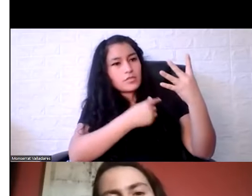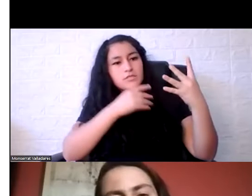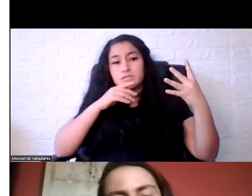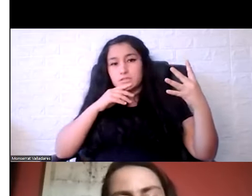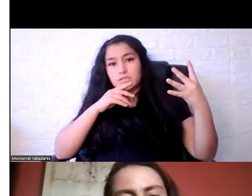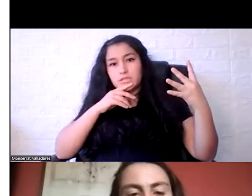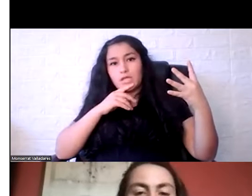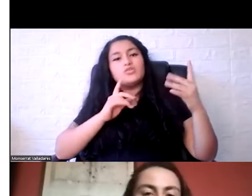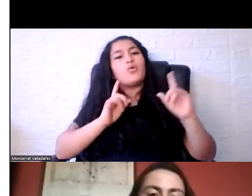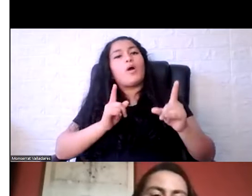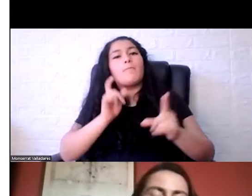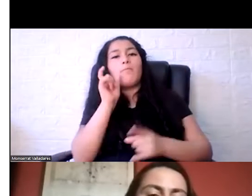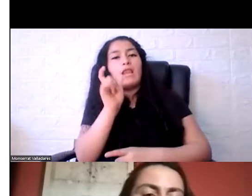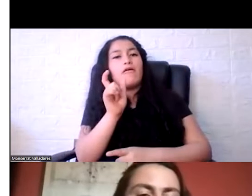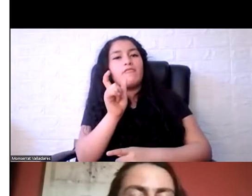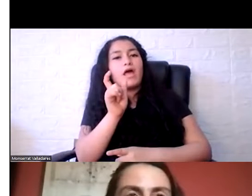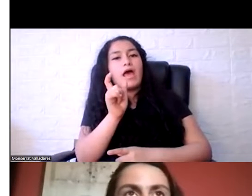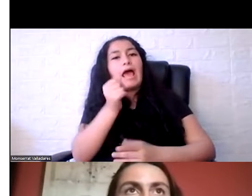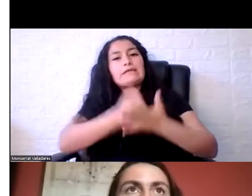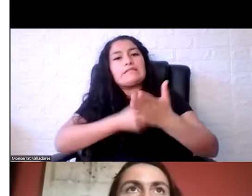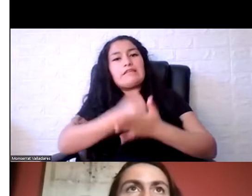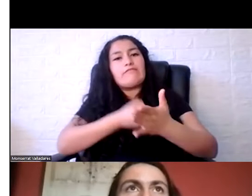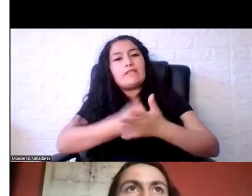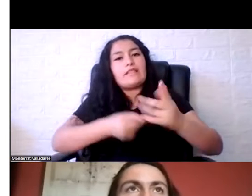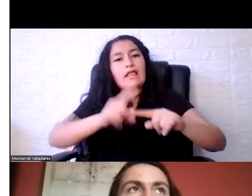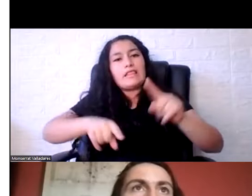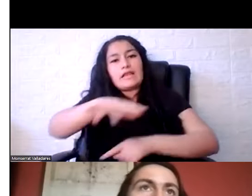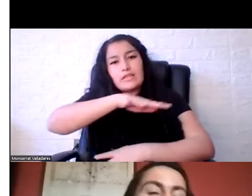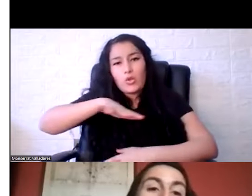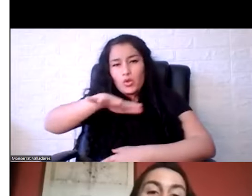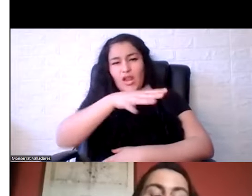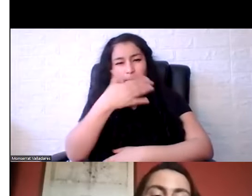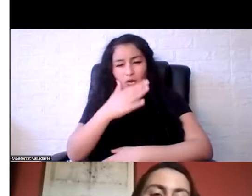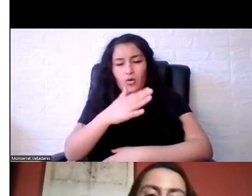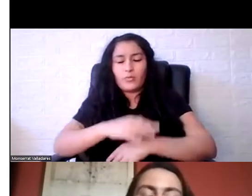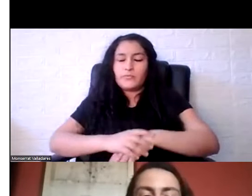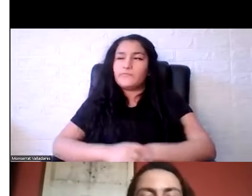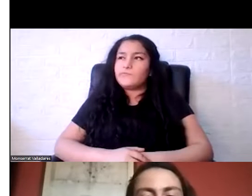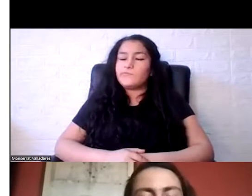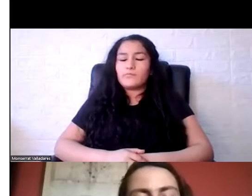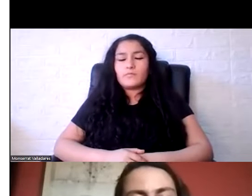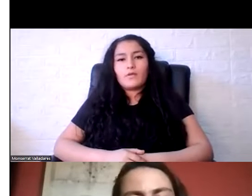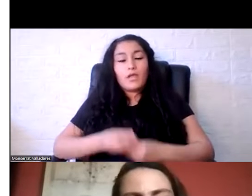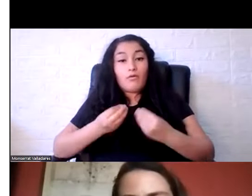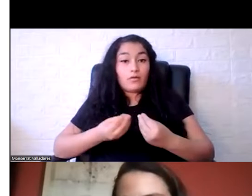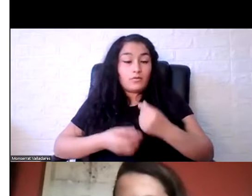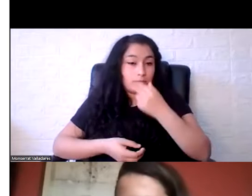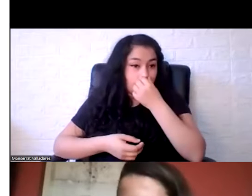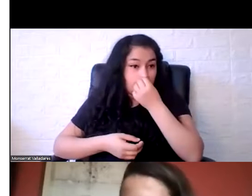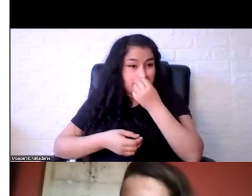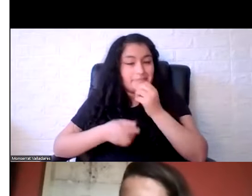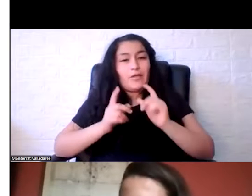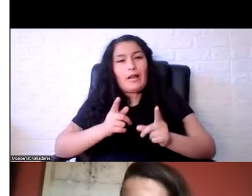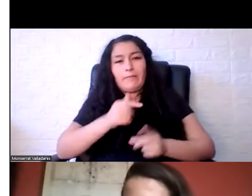voy a decirle acá, para distinguirla del contexto urbano, en que, bueno, yo no podía ir en ese minuto, pero está pendiente todavía